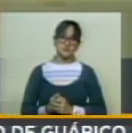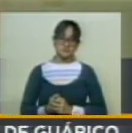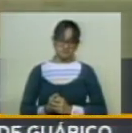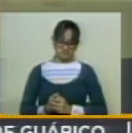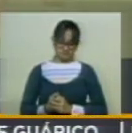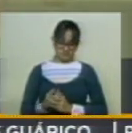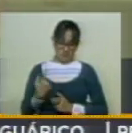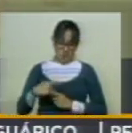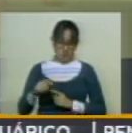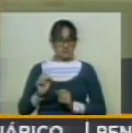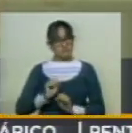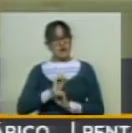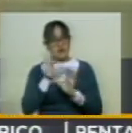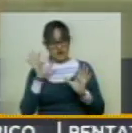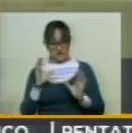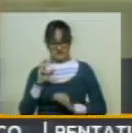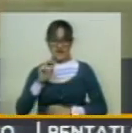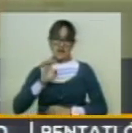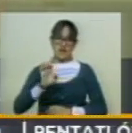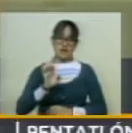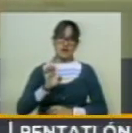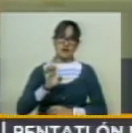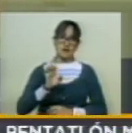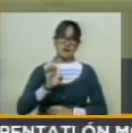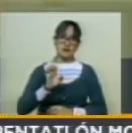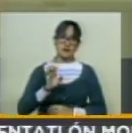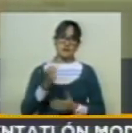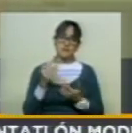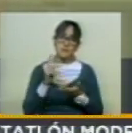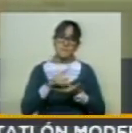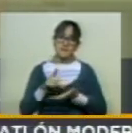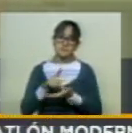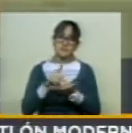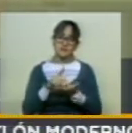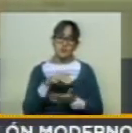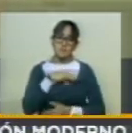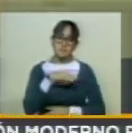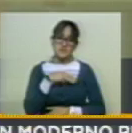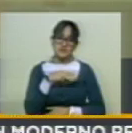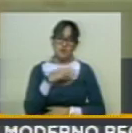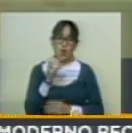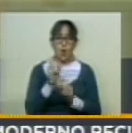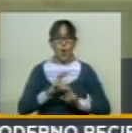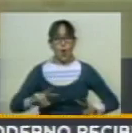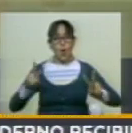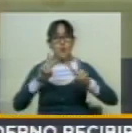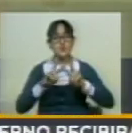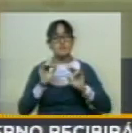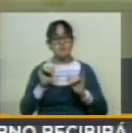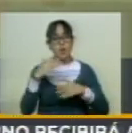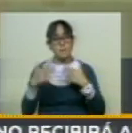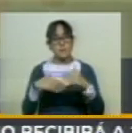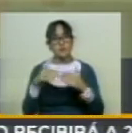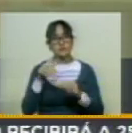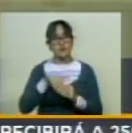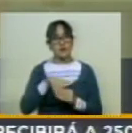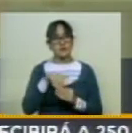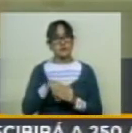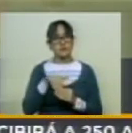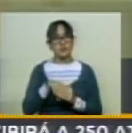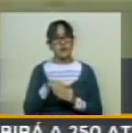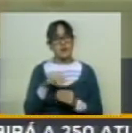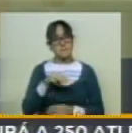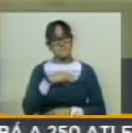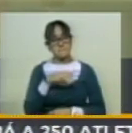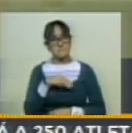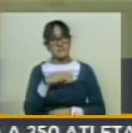aclarara la Presidenta es si ya el CNE descarta la participación de la misión de la ONU en el proceso electoral. Misión